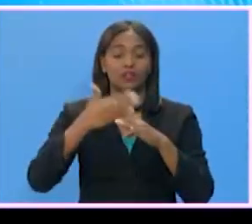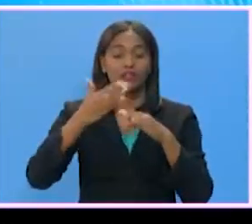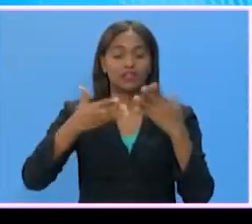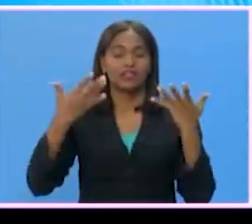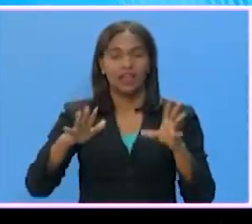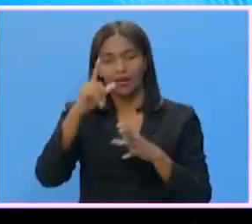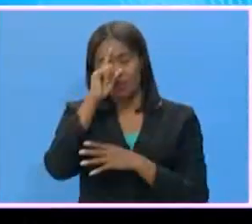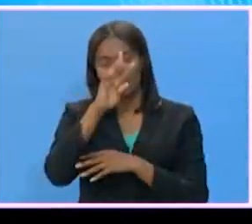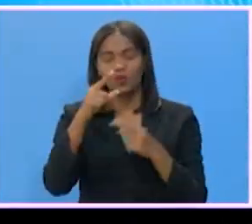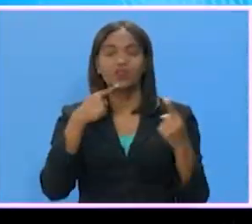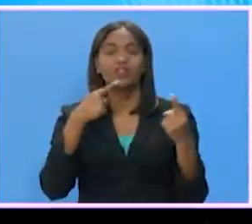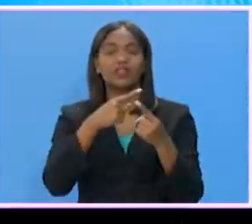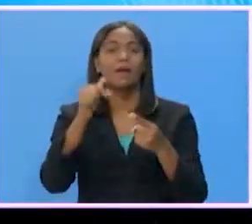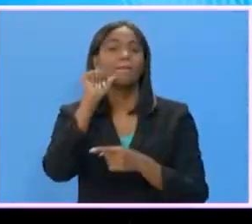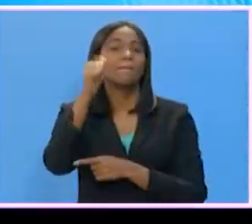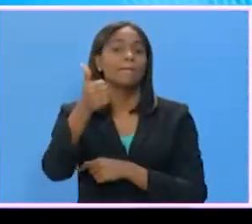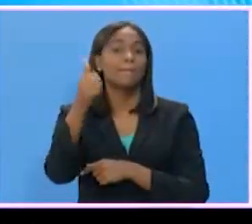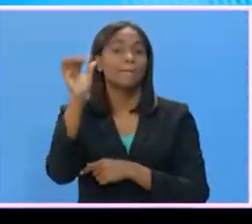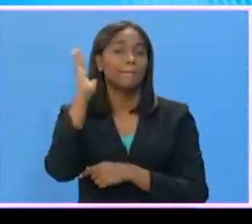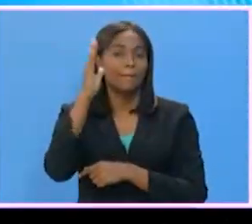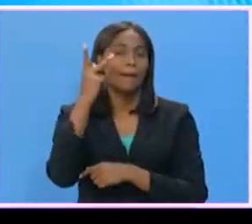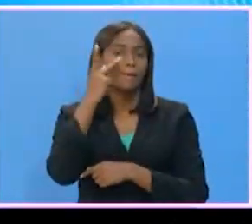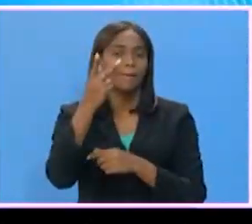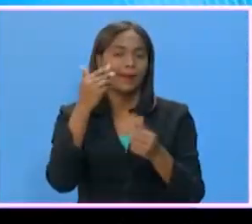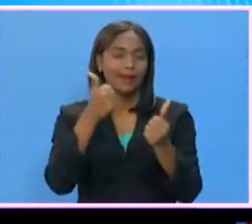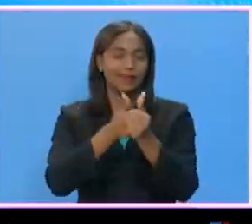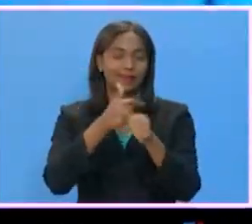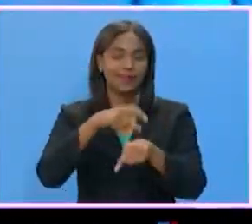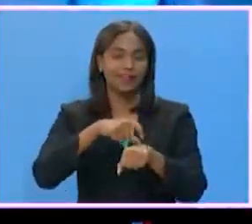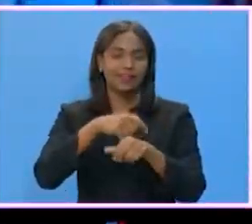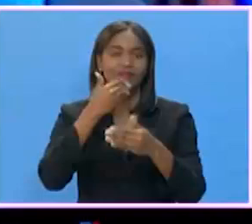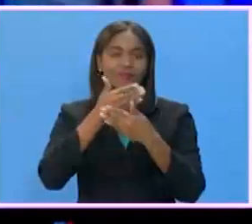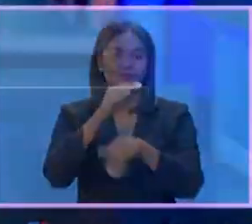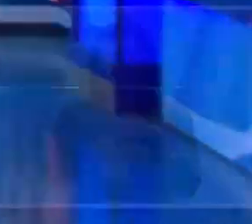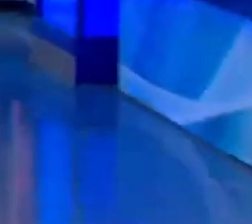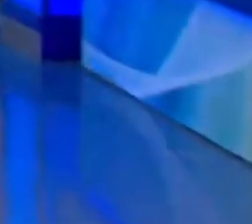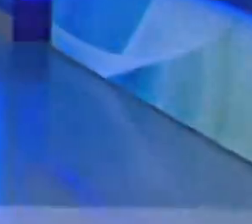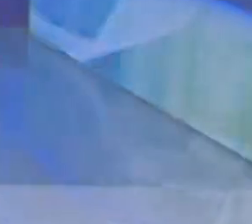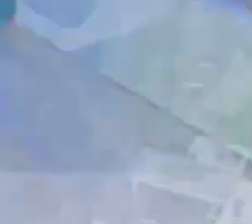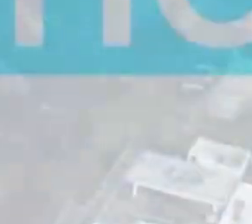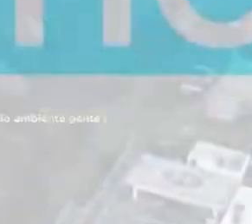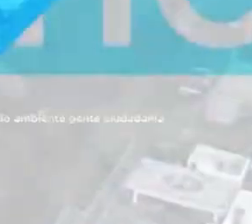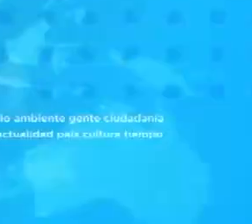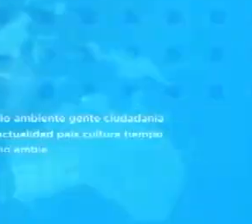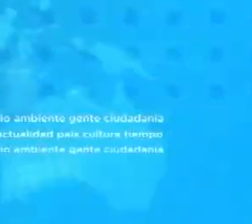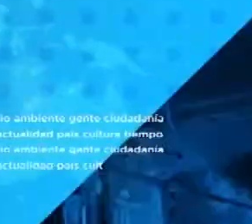de 4RD Noticias. Mañana nos reencontramos. Bendiciones, buenas noches.